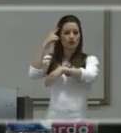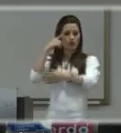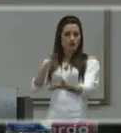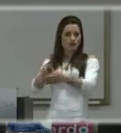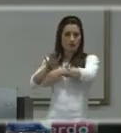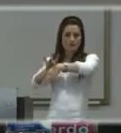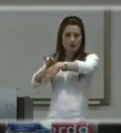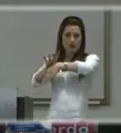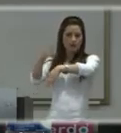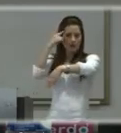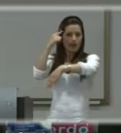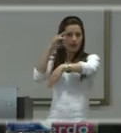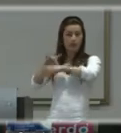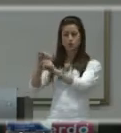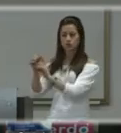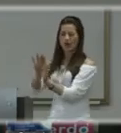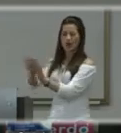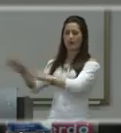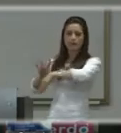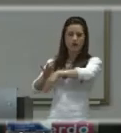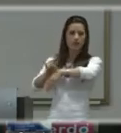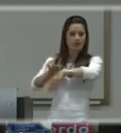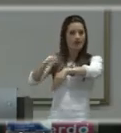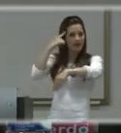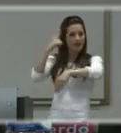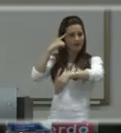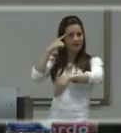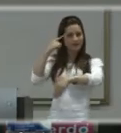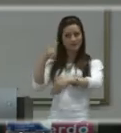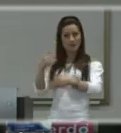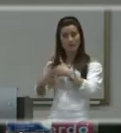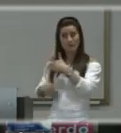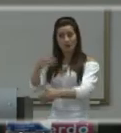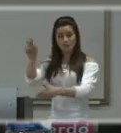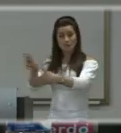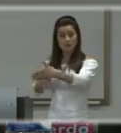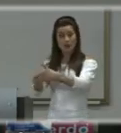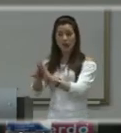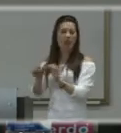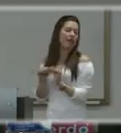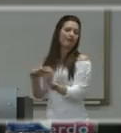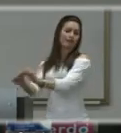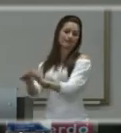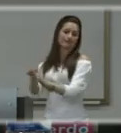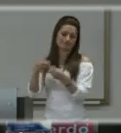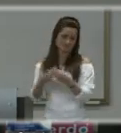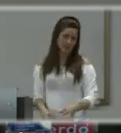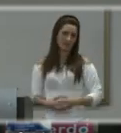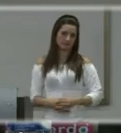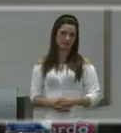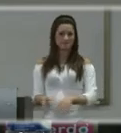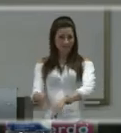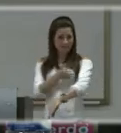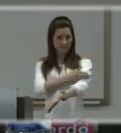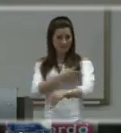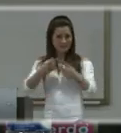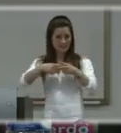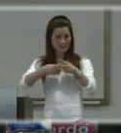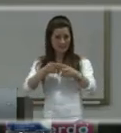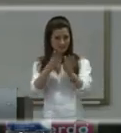revisión de estos procesos de interdicción. Estos talleres de los que les estaba